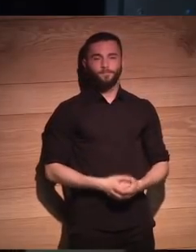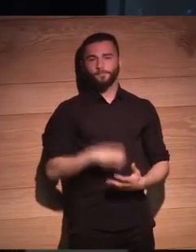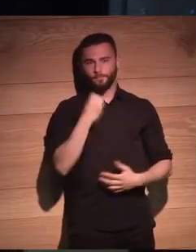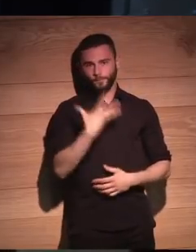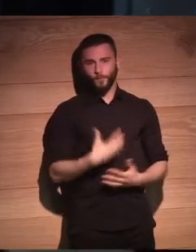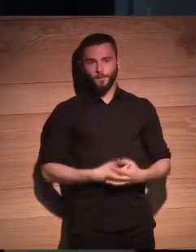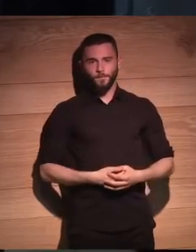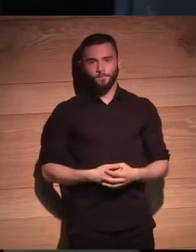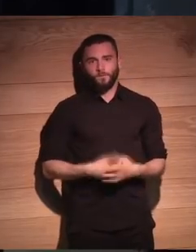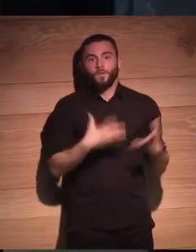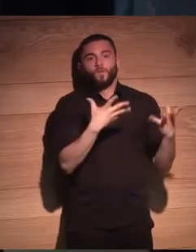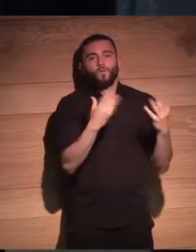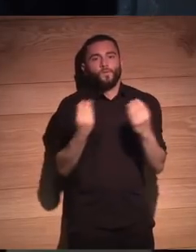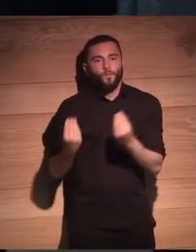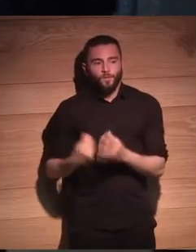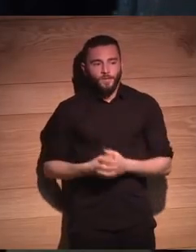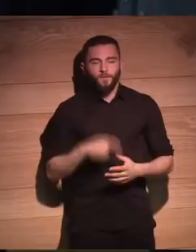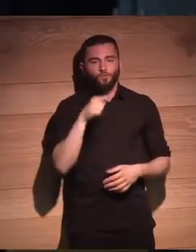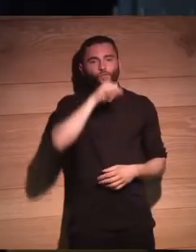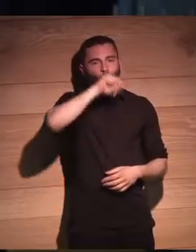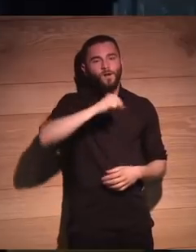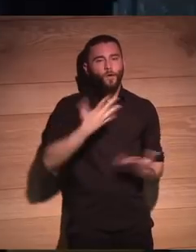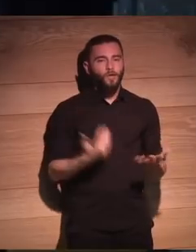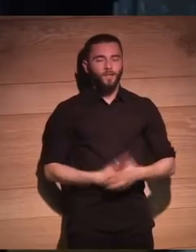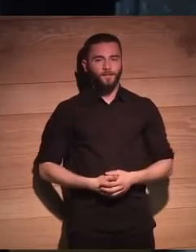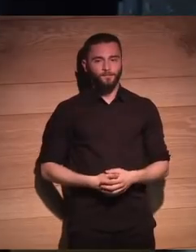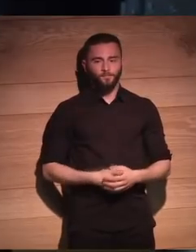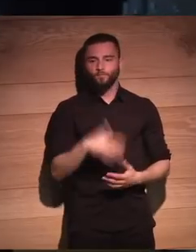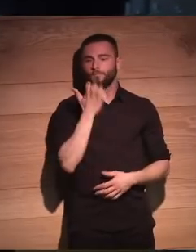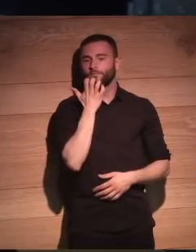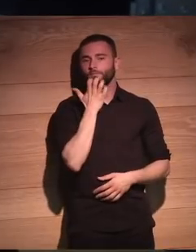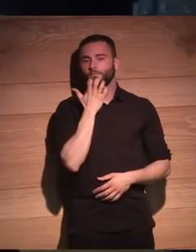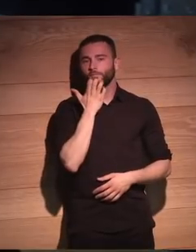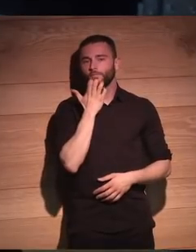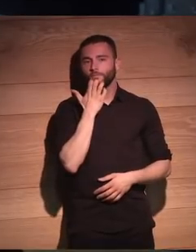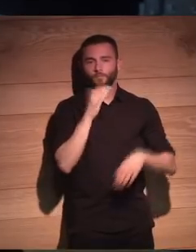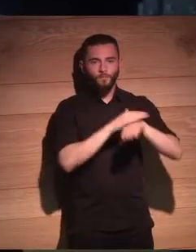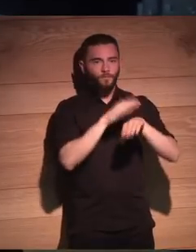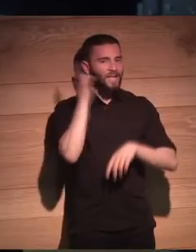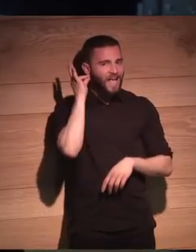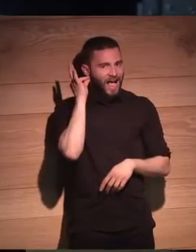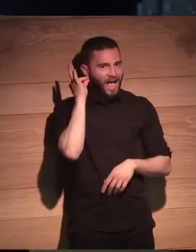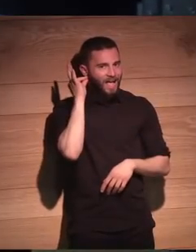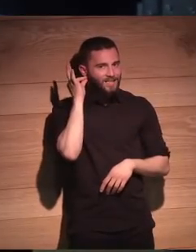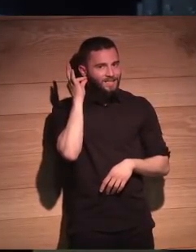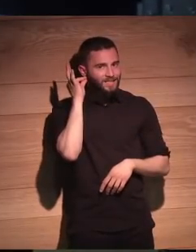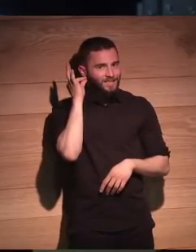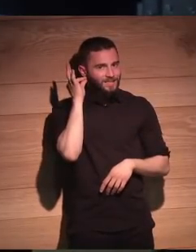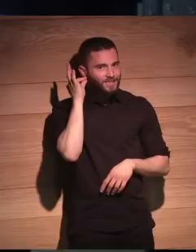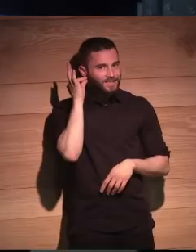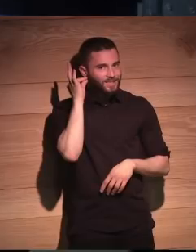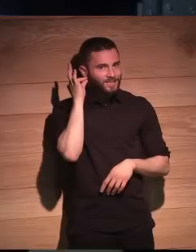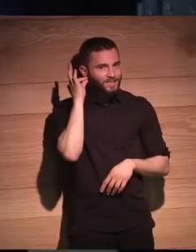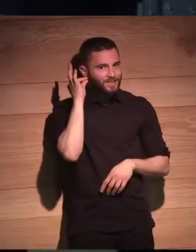Bueno, es que hay tantas, quiero decir. ¿Tus favoritas? Pues por ejemplo, Catwoman, que lo estoy dibujando ahora mismo,